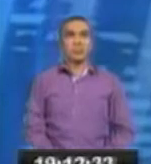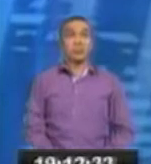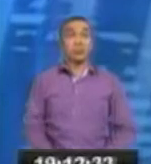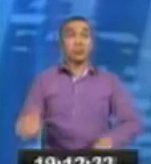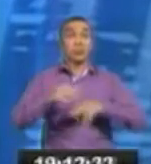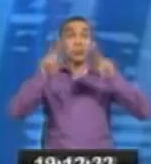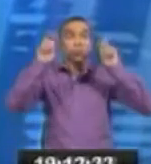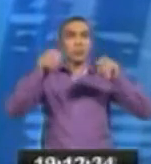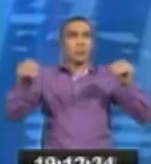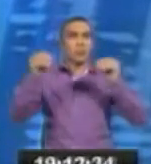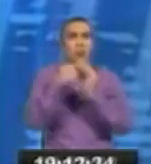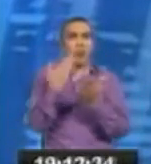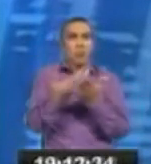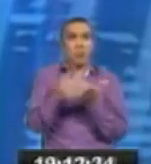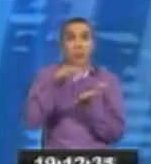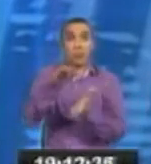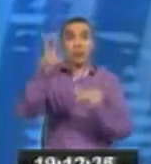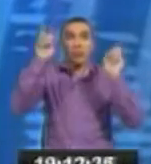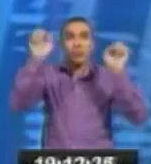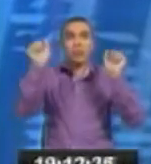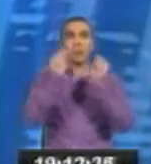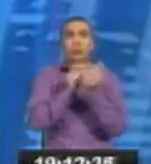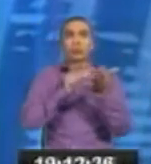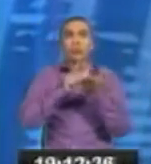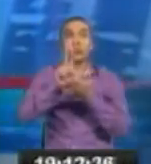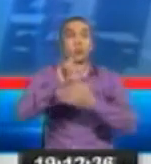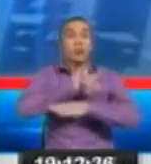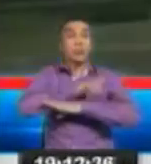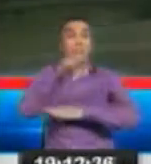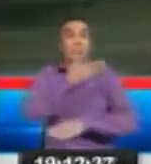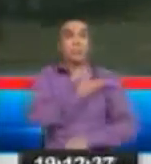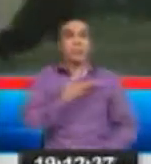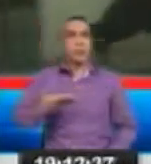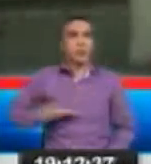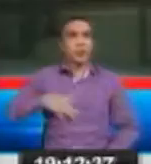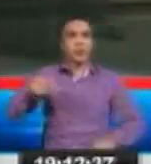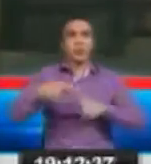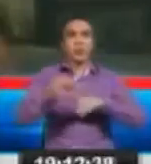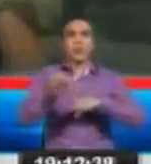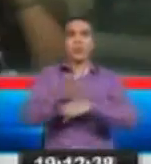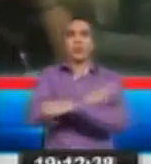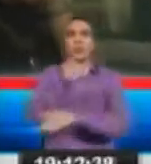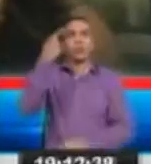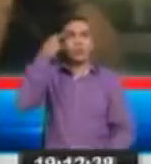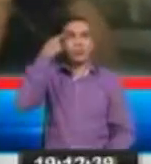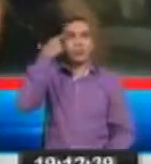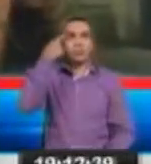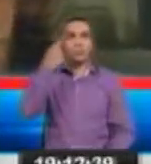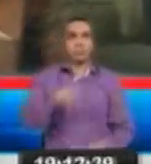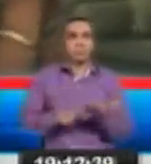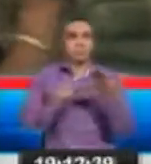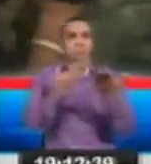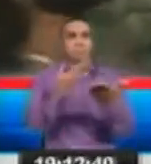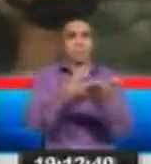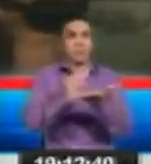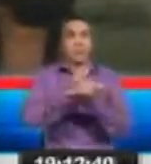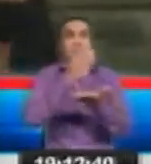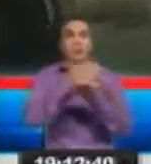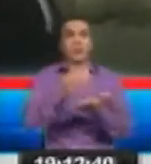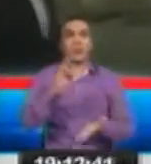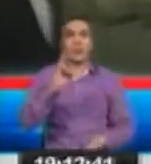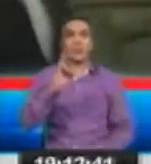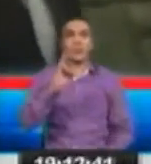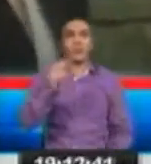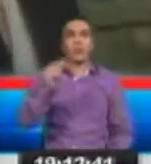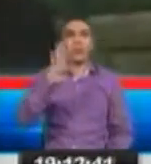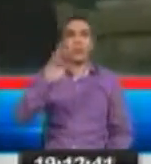Sobre este tema, nuevos documentos relacionados al uso de los aviones presidenciales durante el anterior gobierno fueron entregados por el asambleísta Fabricio